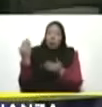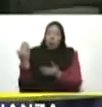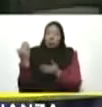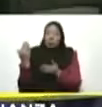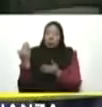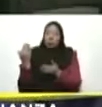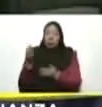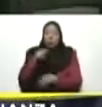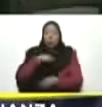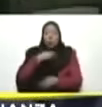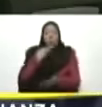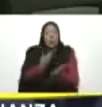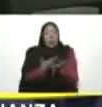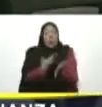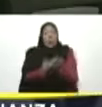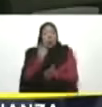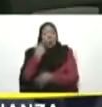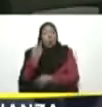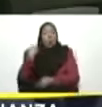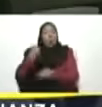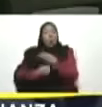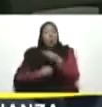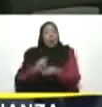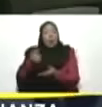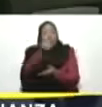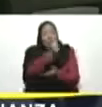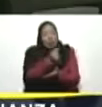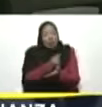fui testigo de cómo él dibujó